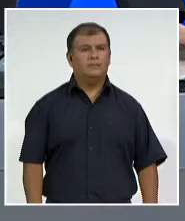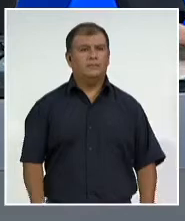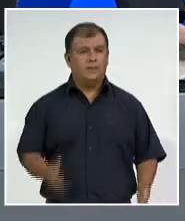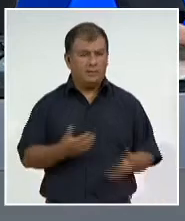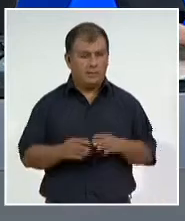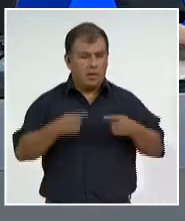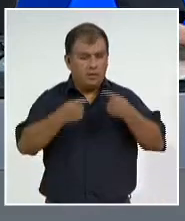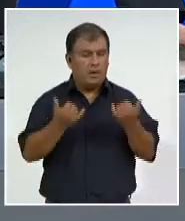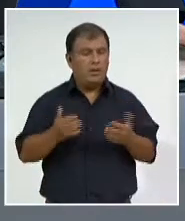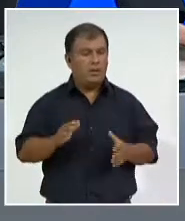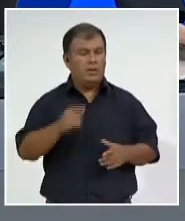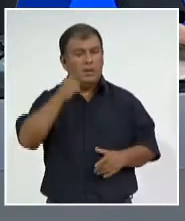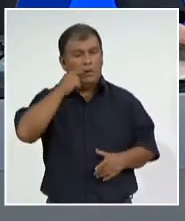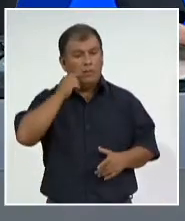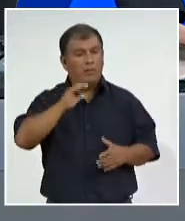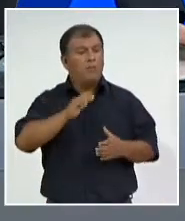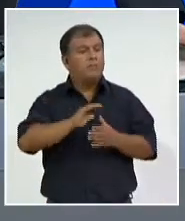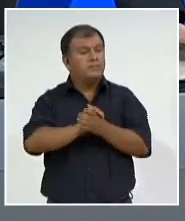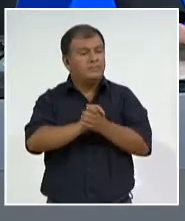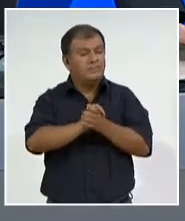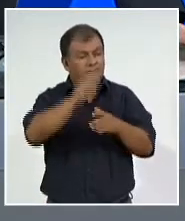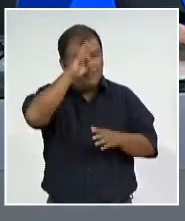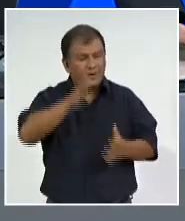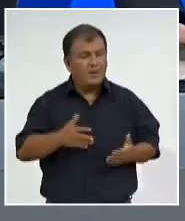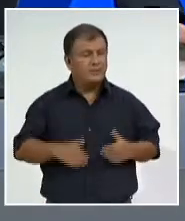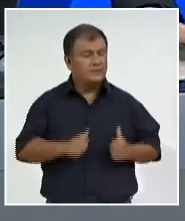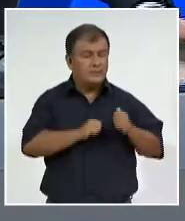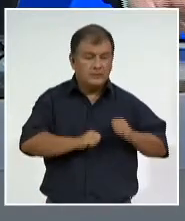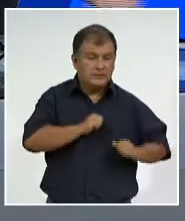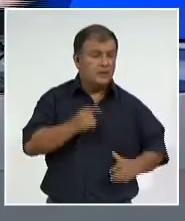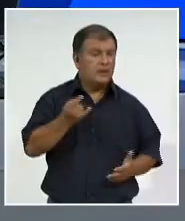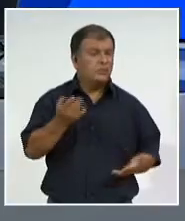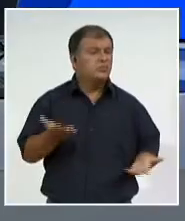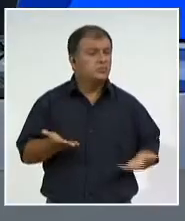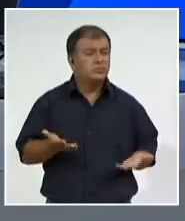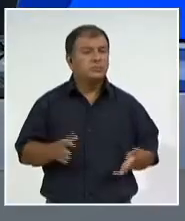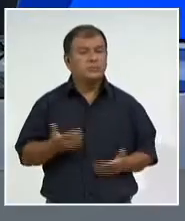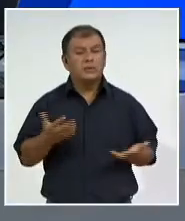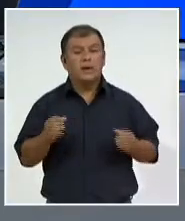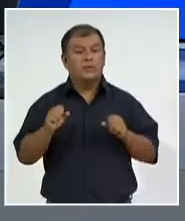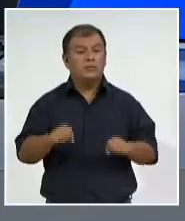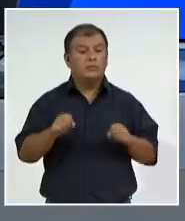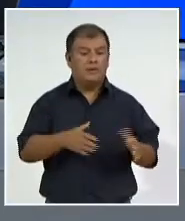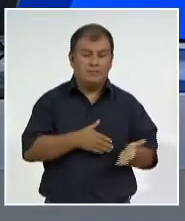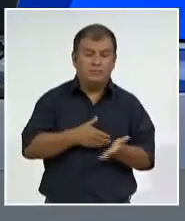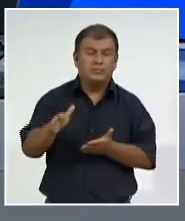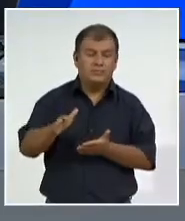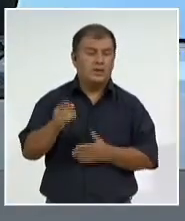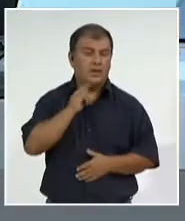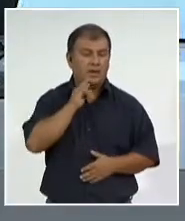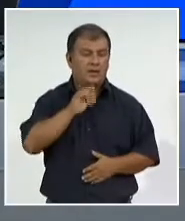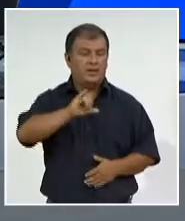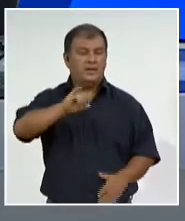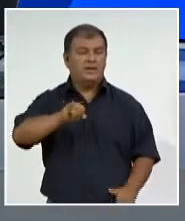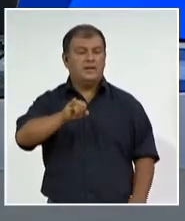no comentarle ahora que una compatriota nuestra vive verdaderos momentos de angustia en eeuu esto ante la posibilidad de ser deportada y celac